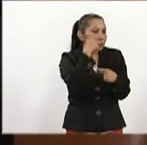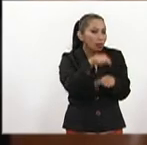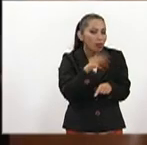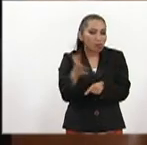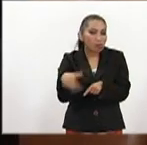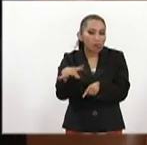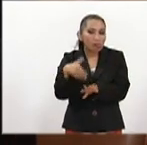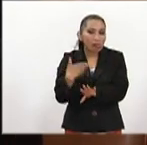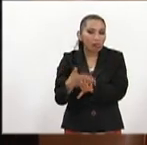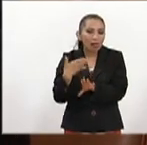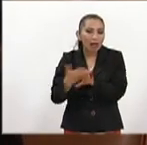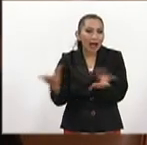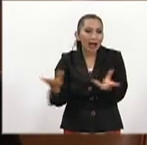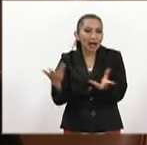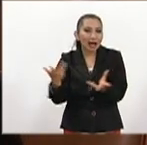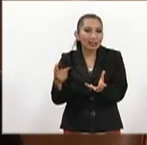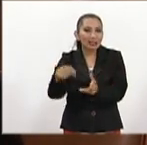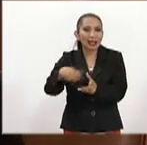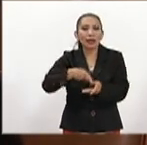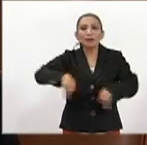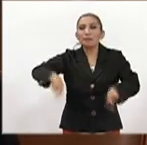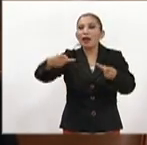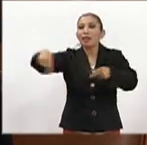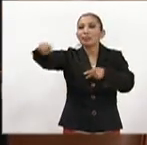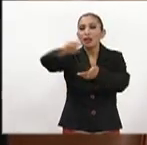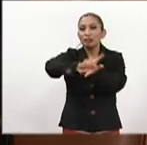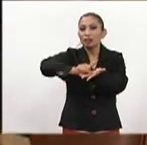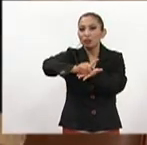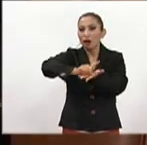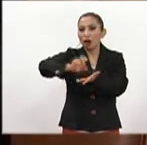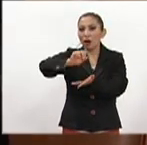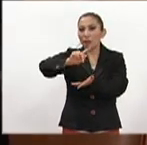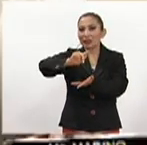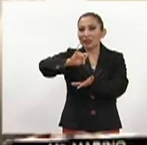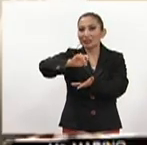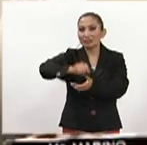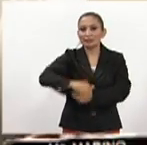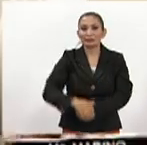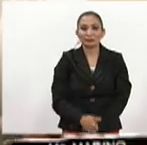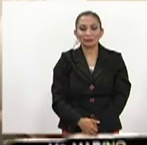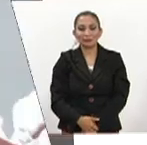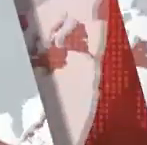perseguir a los fabricantes y distribuidores de opiáceos.